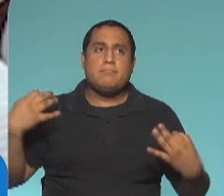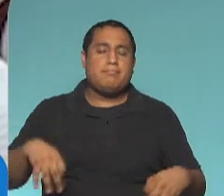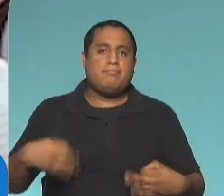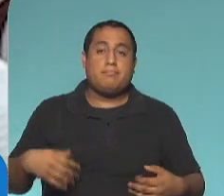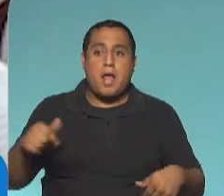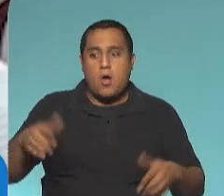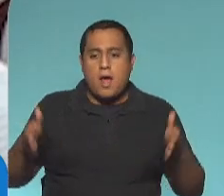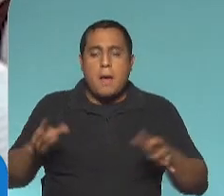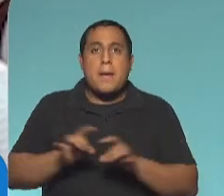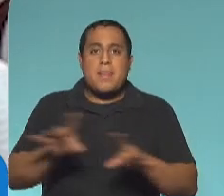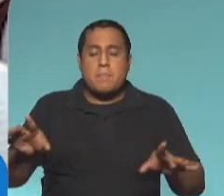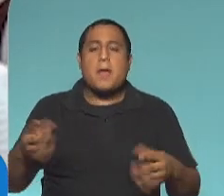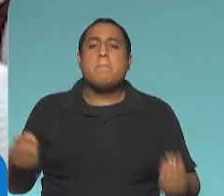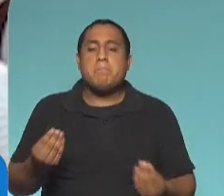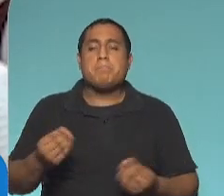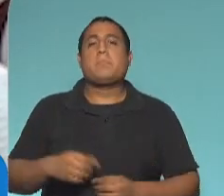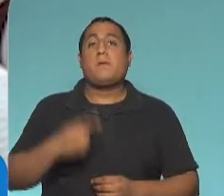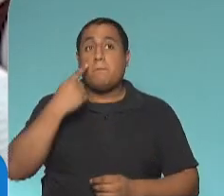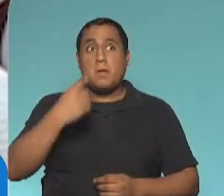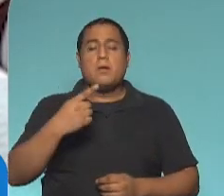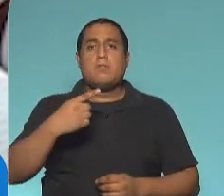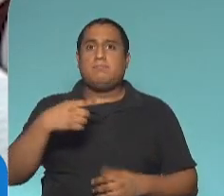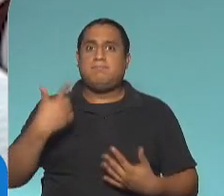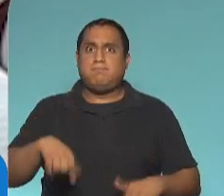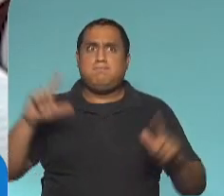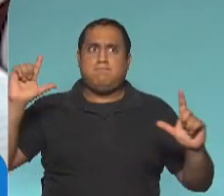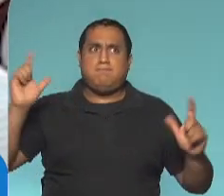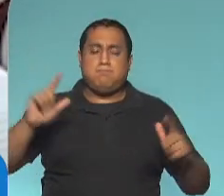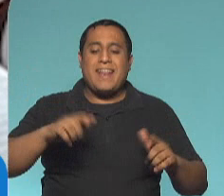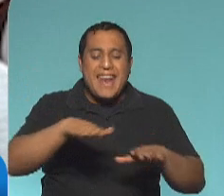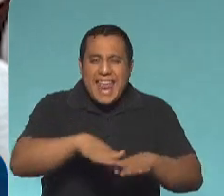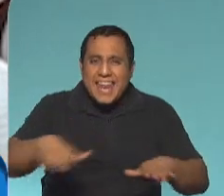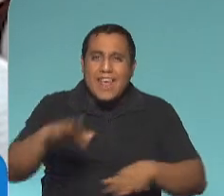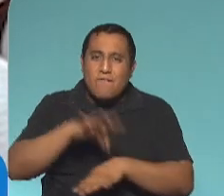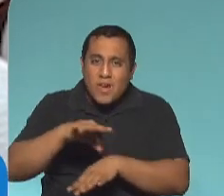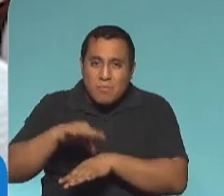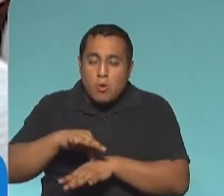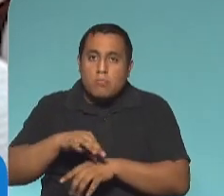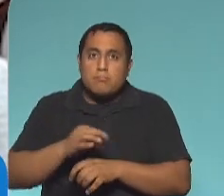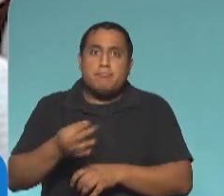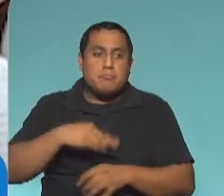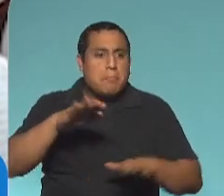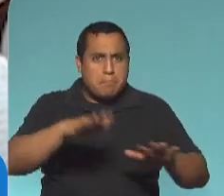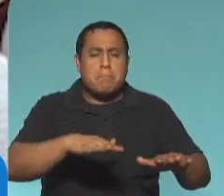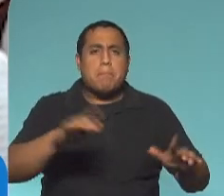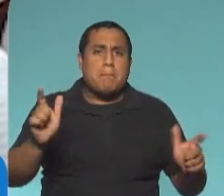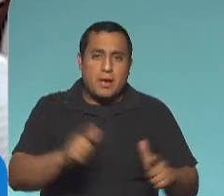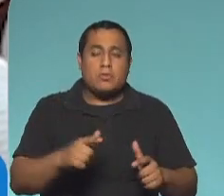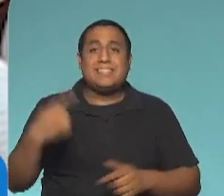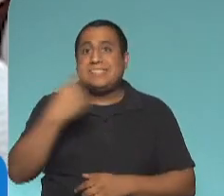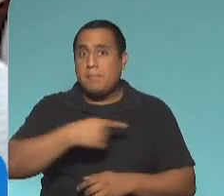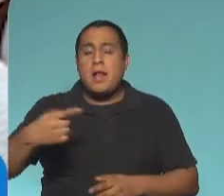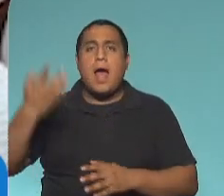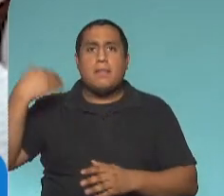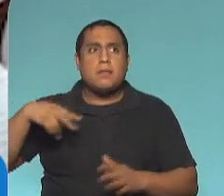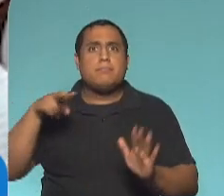pandemia. Por una parte, estamos viendo una importante disminución de los casos pediátricos. En las semanas pico hemos tenido